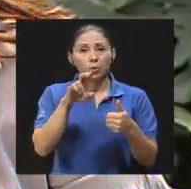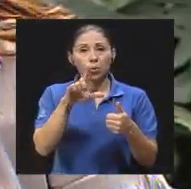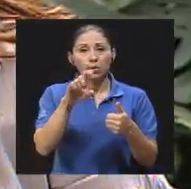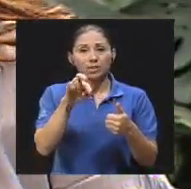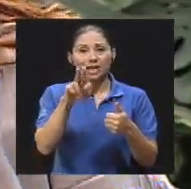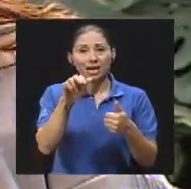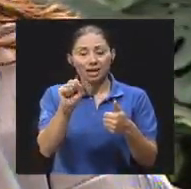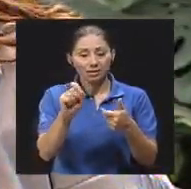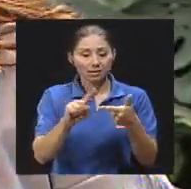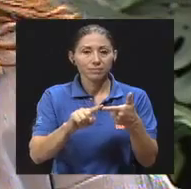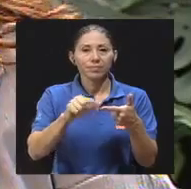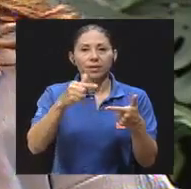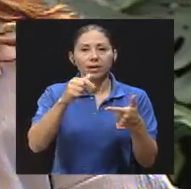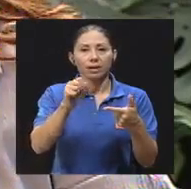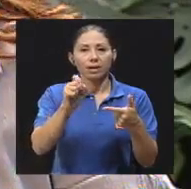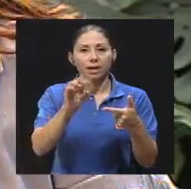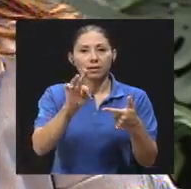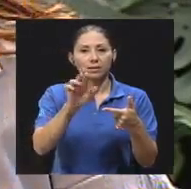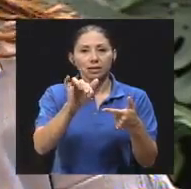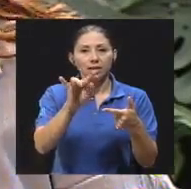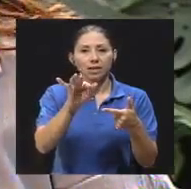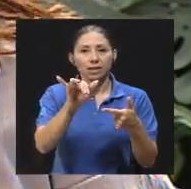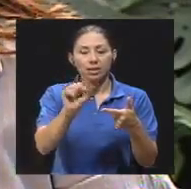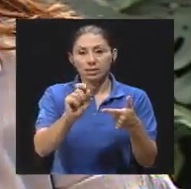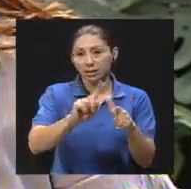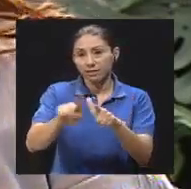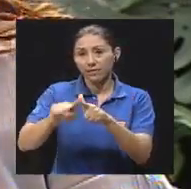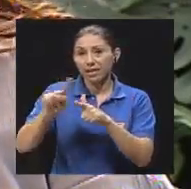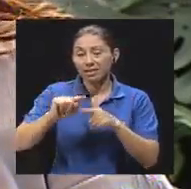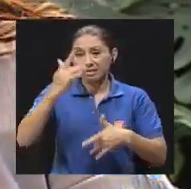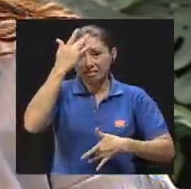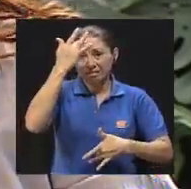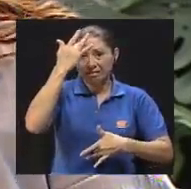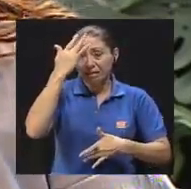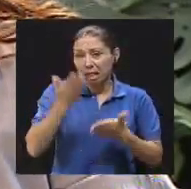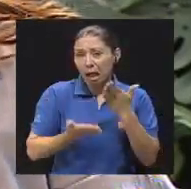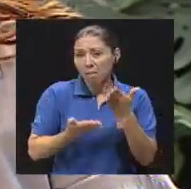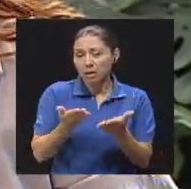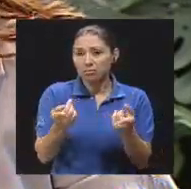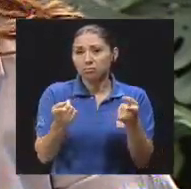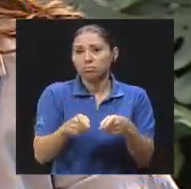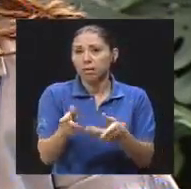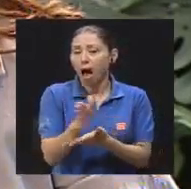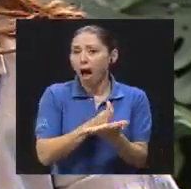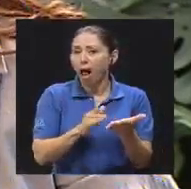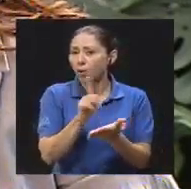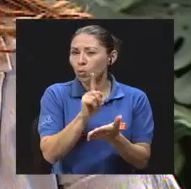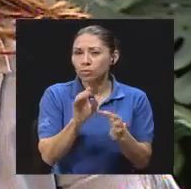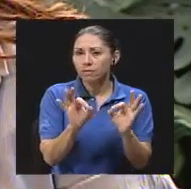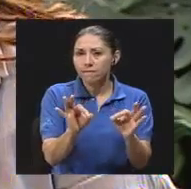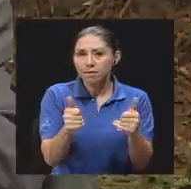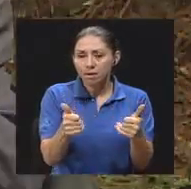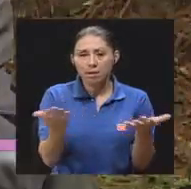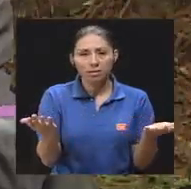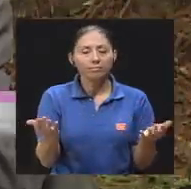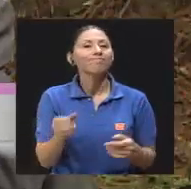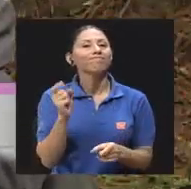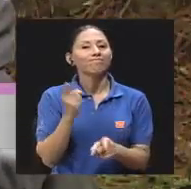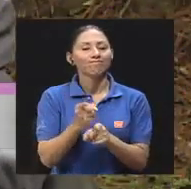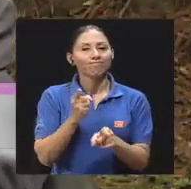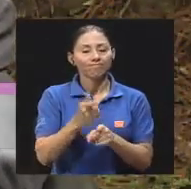úlceras, hay gastritis, hay otros males que tal vez podrían ser síntomas o señales de que algo no anda bien en este órgano.